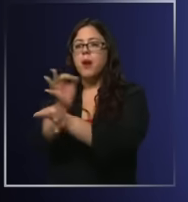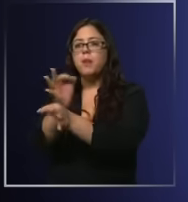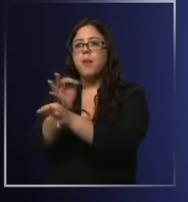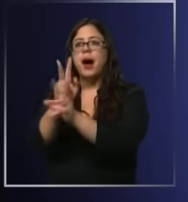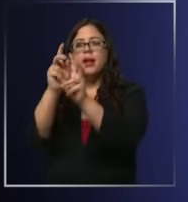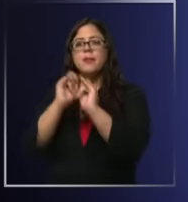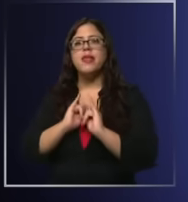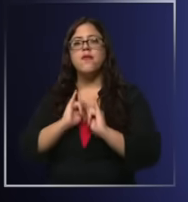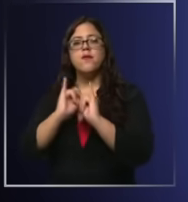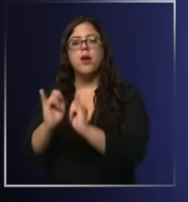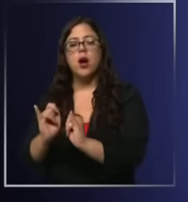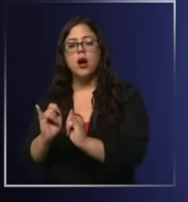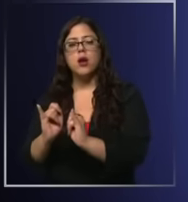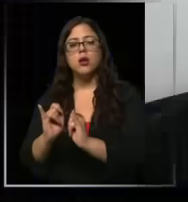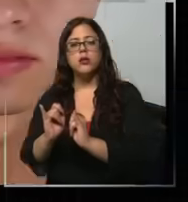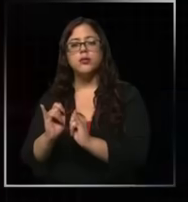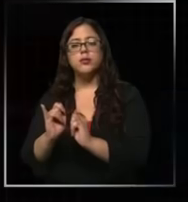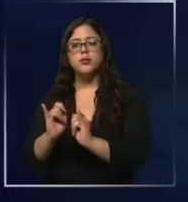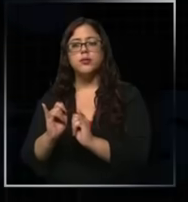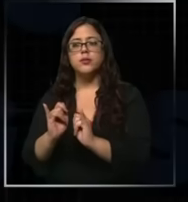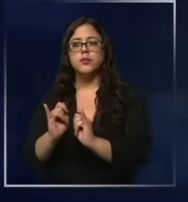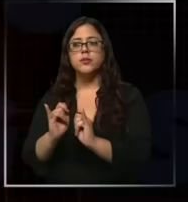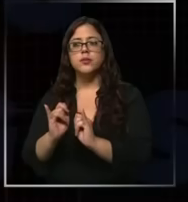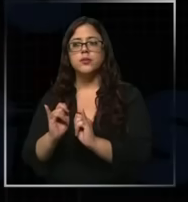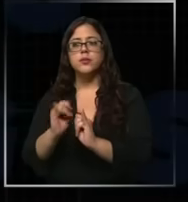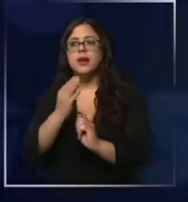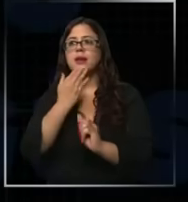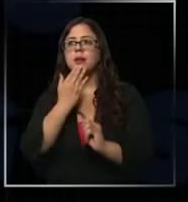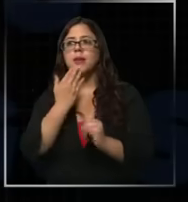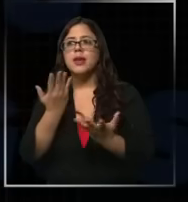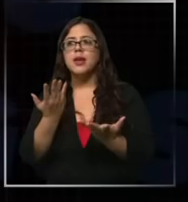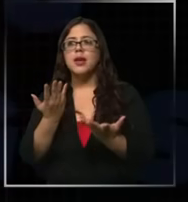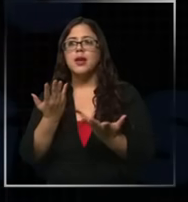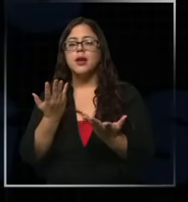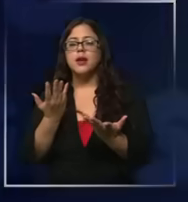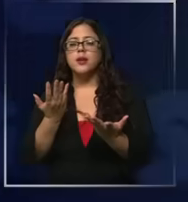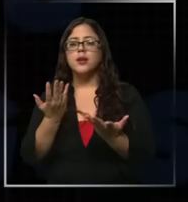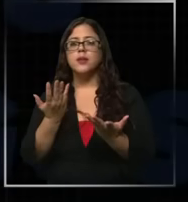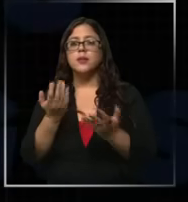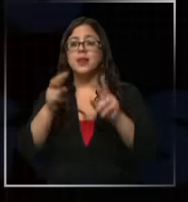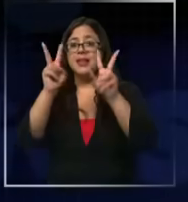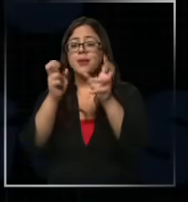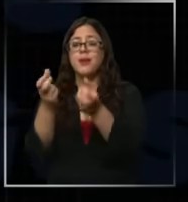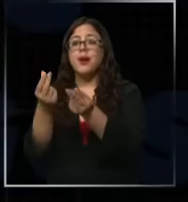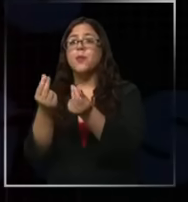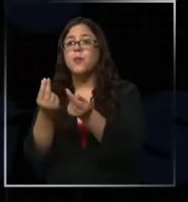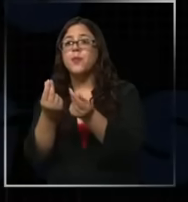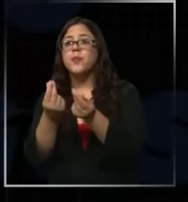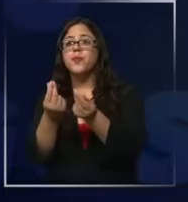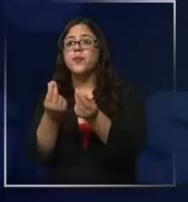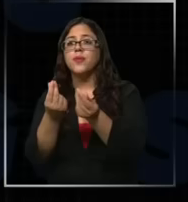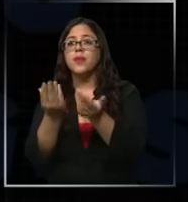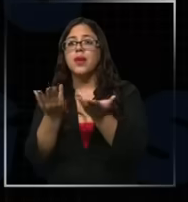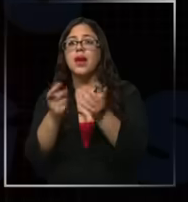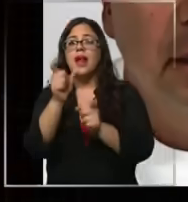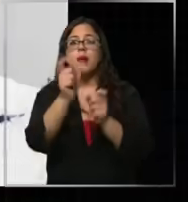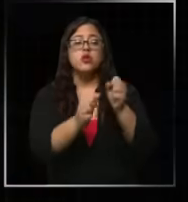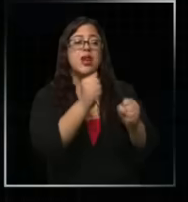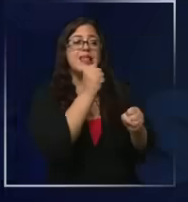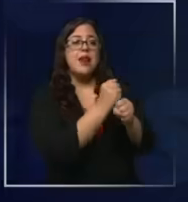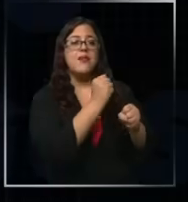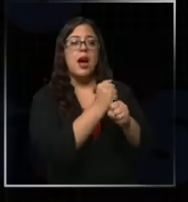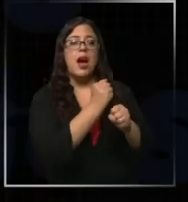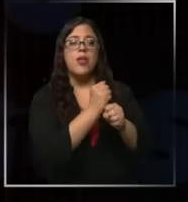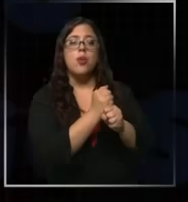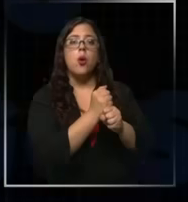la información y el que seducía del punto de vista económico a los empleados de los comercios para